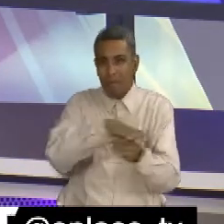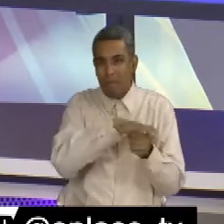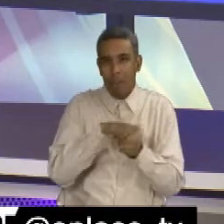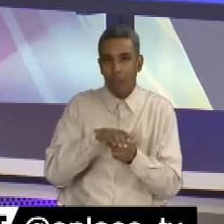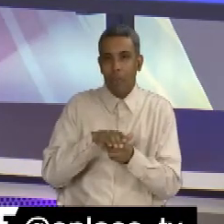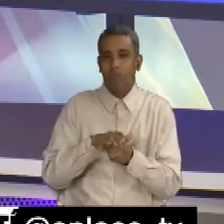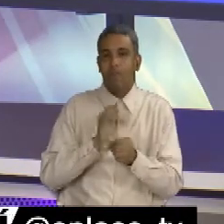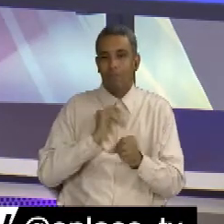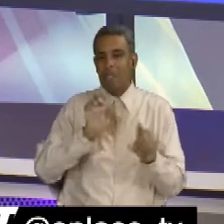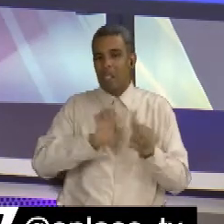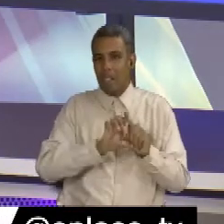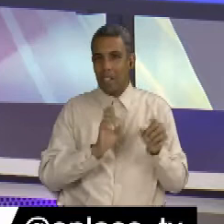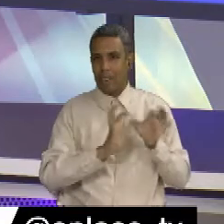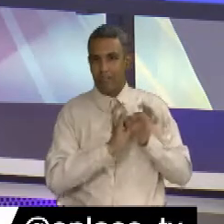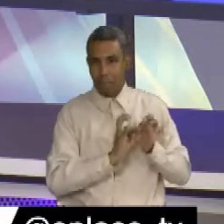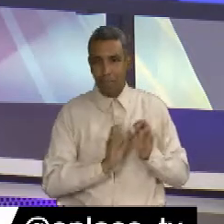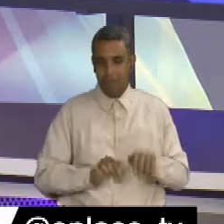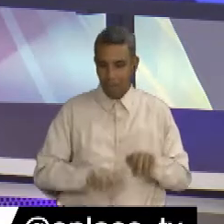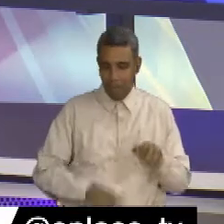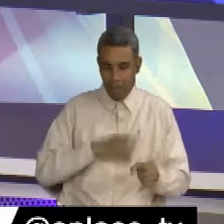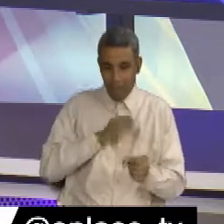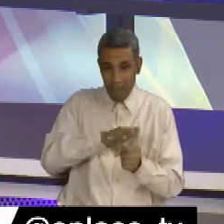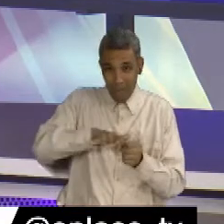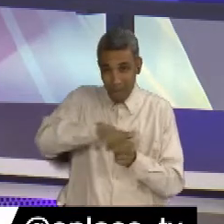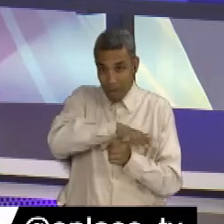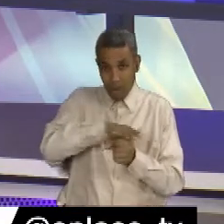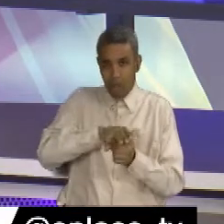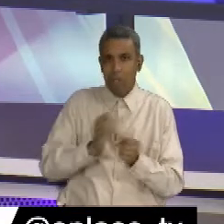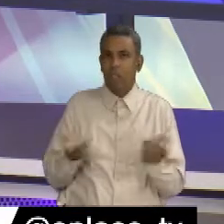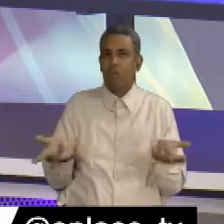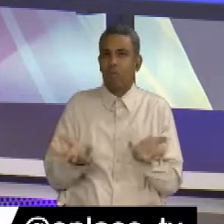personaje Rufino. Este fin de semana la cita fue en el Parque a la Vida.